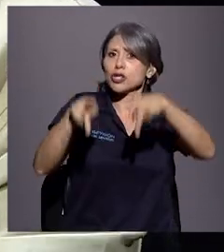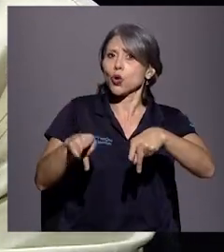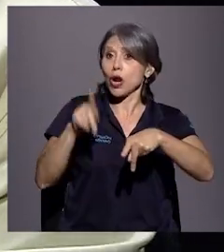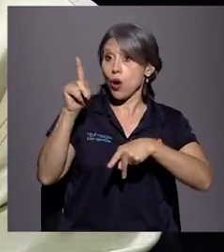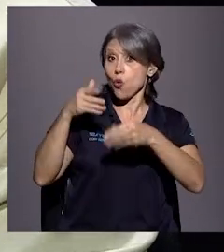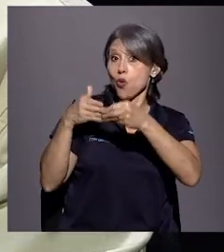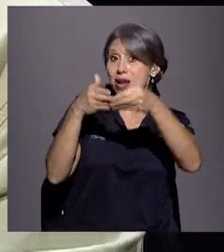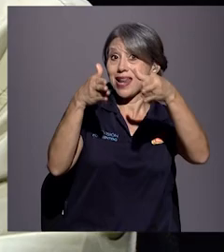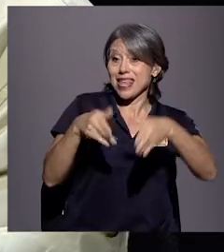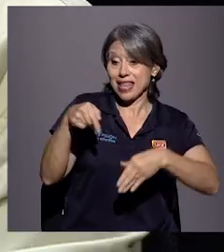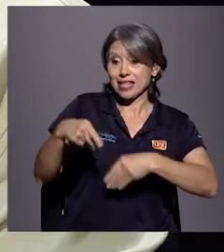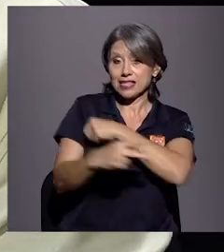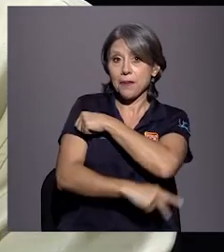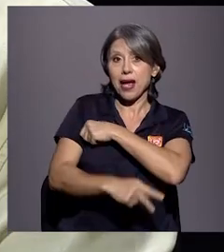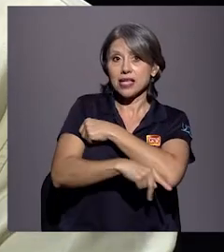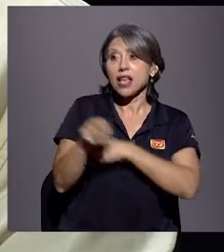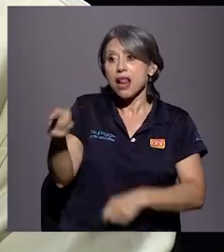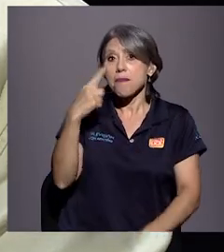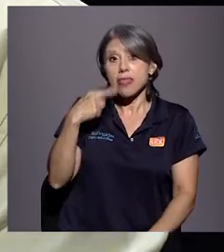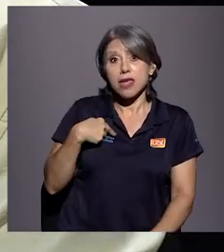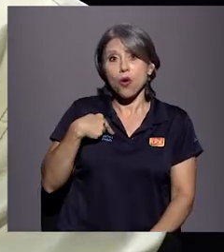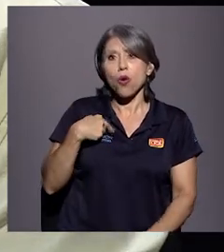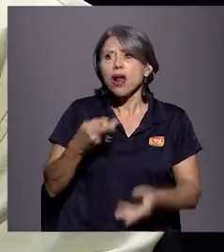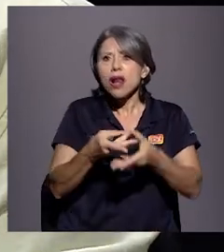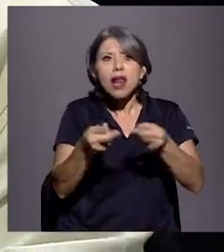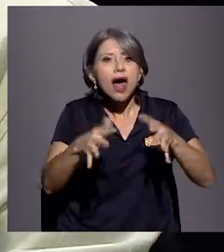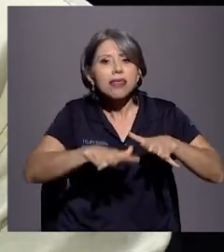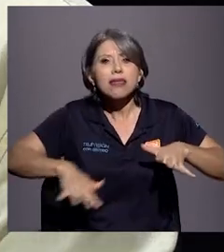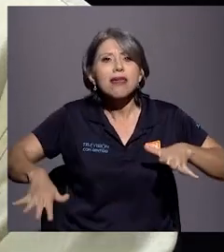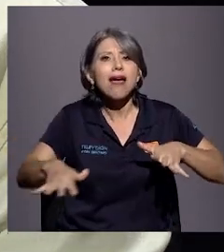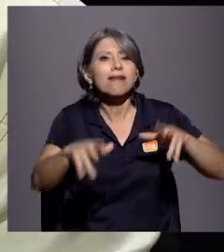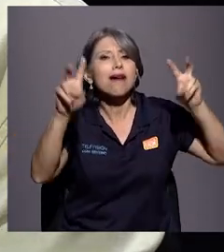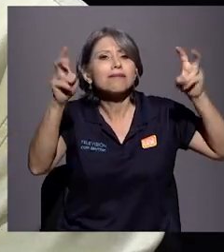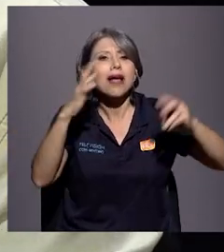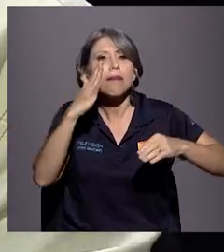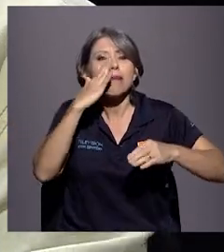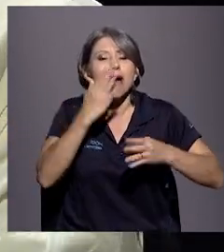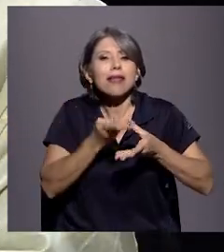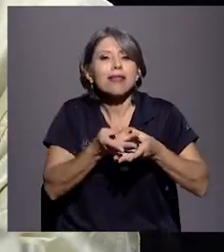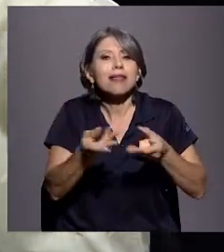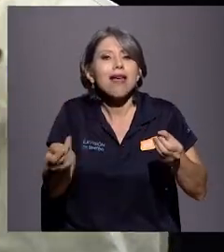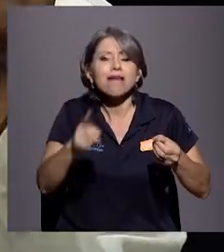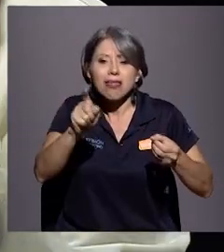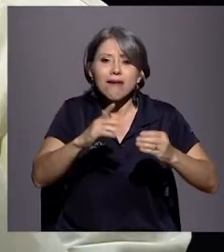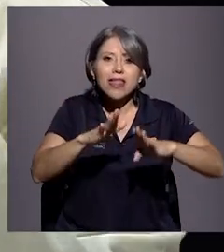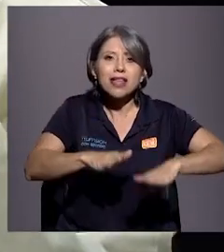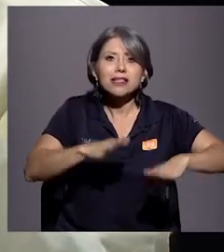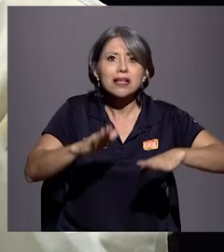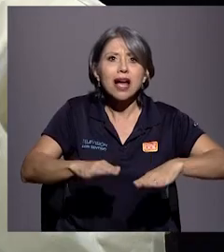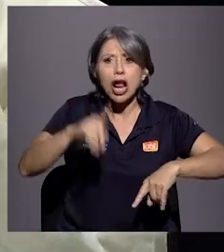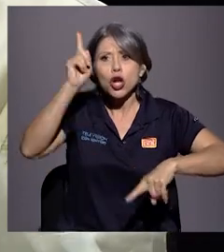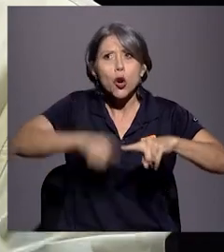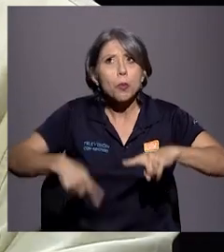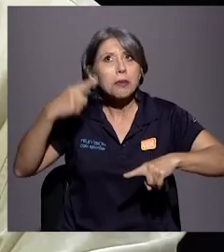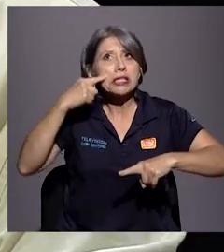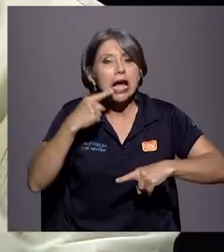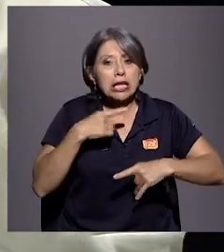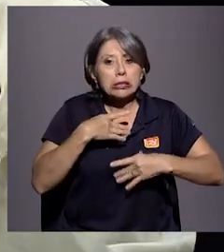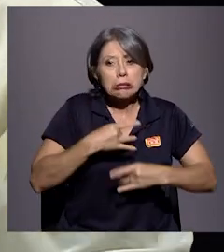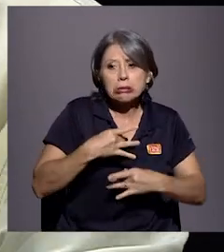él me hablaba como la tierra para él, es la madre tierra, cómo la tierra tiene que descansar, no puede ser la productividad